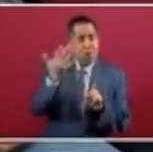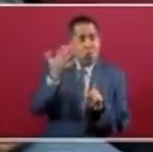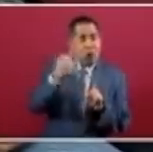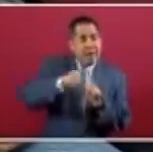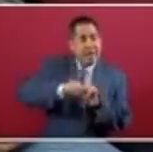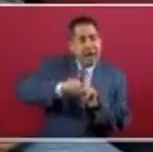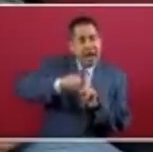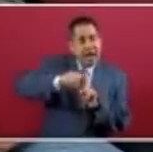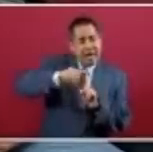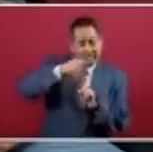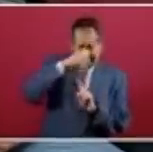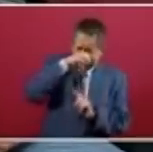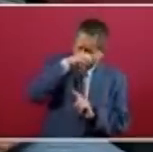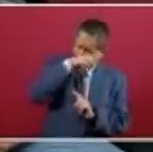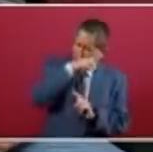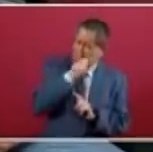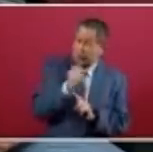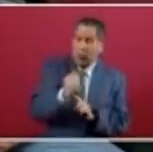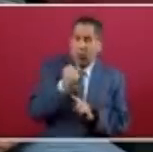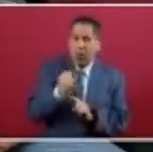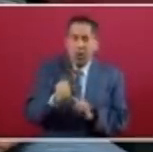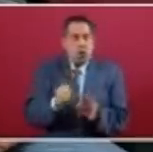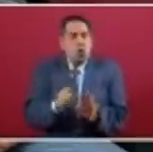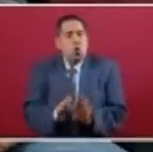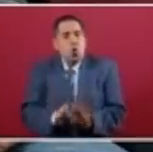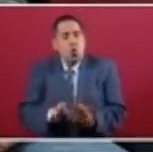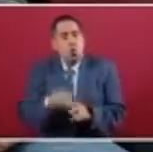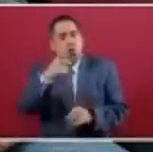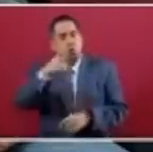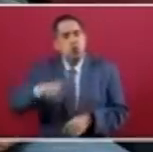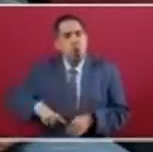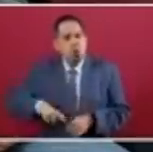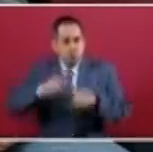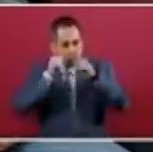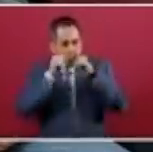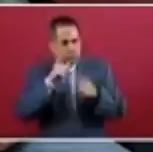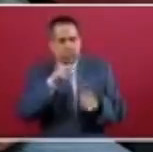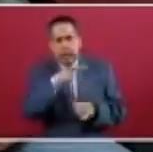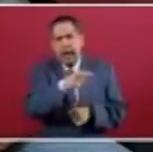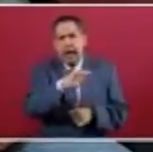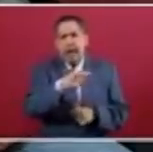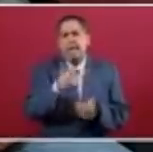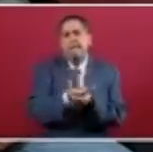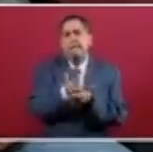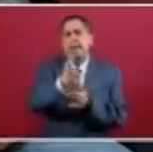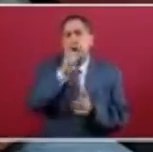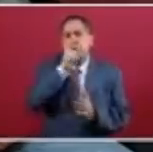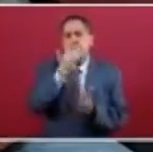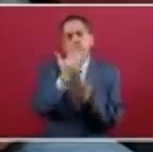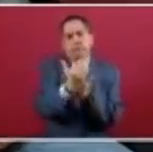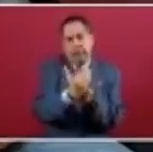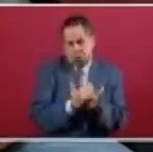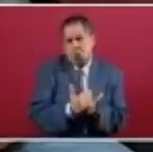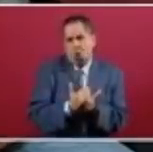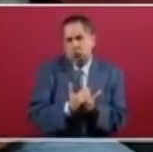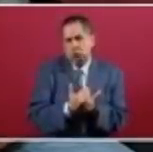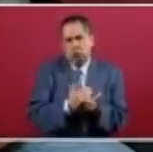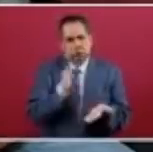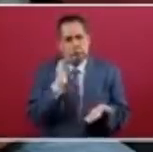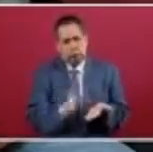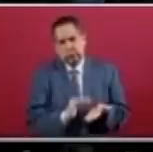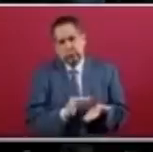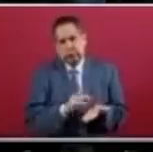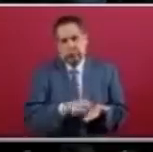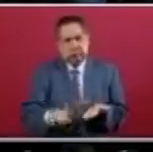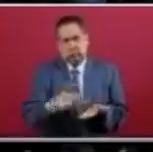centígrados. Si es una prioridad de su gobierno bajar las tarifas eléctricas en esta región, en la región del norte del